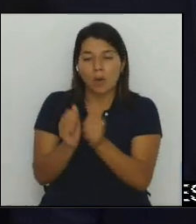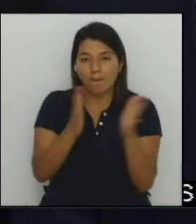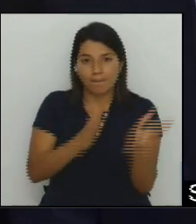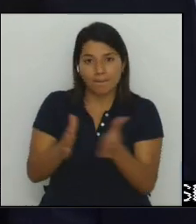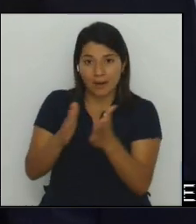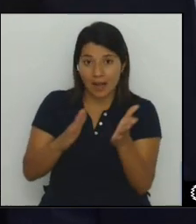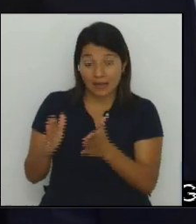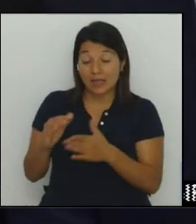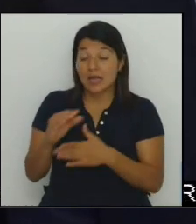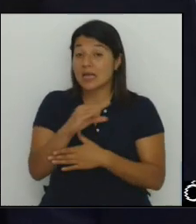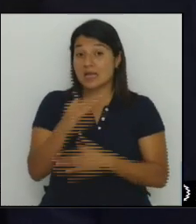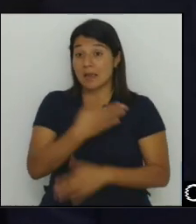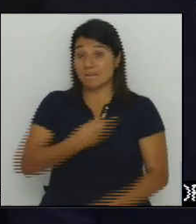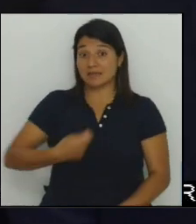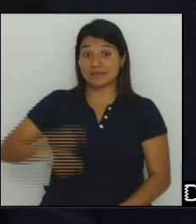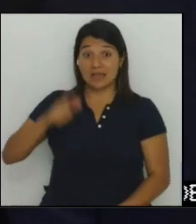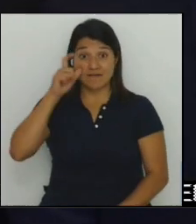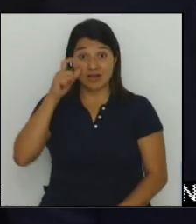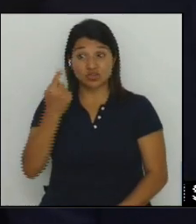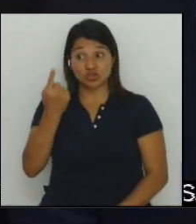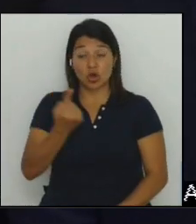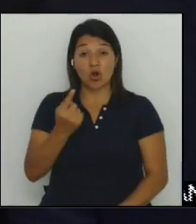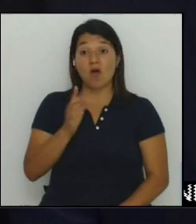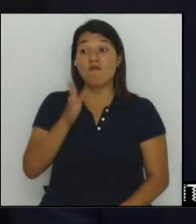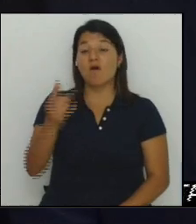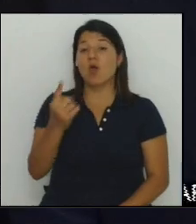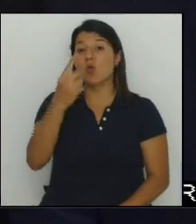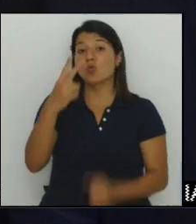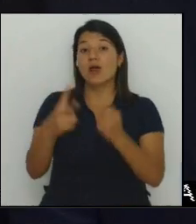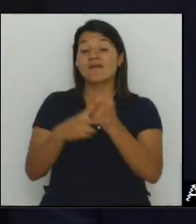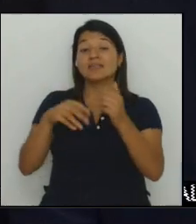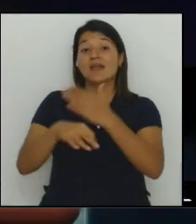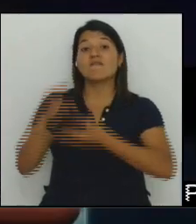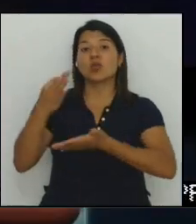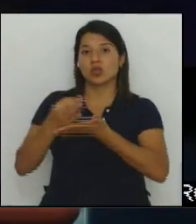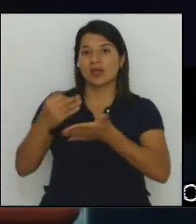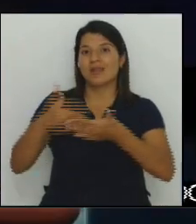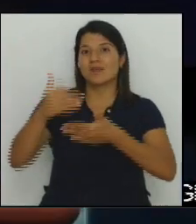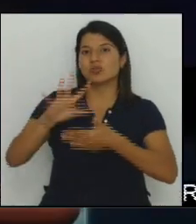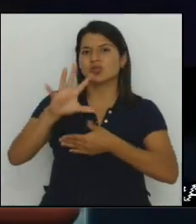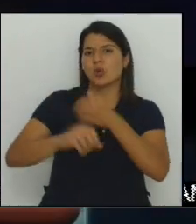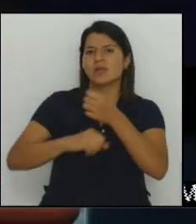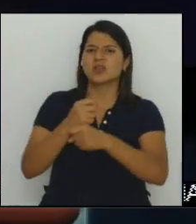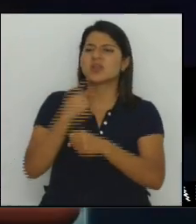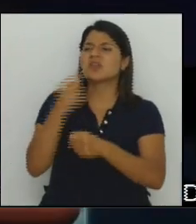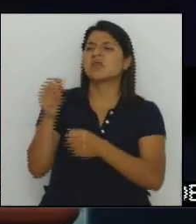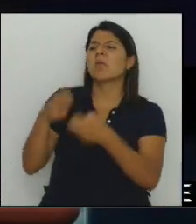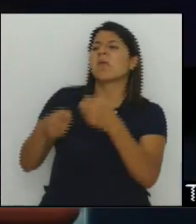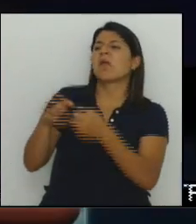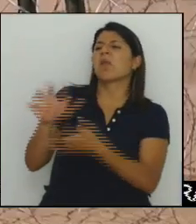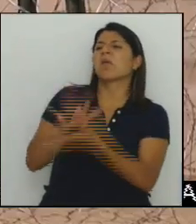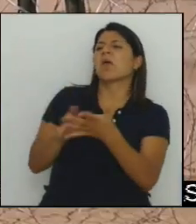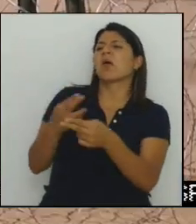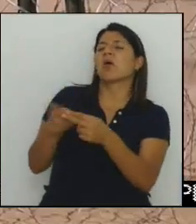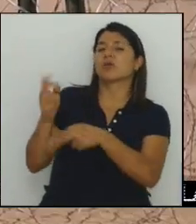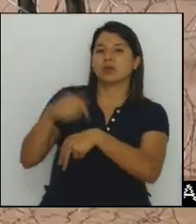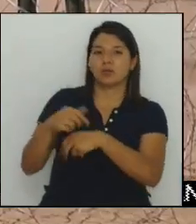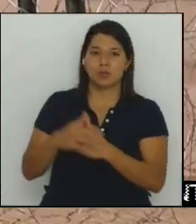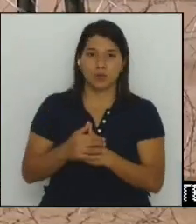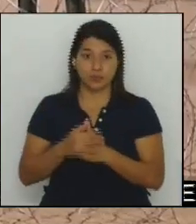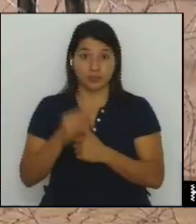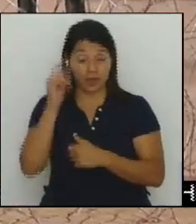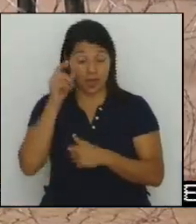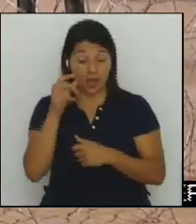en la frontera una vez en 50 años, dice esto: va a haber caos por un tiempo. La administración Biden ha dicho que las nuevas